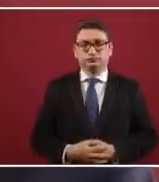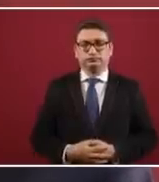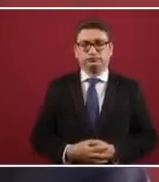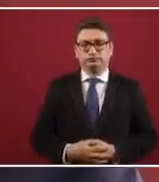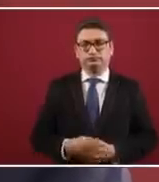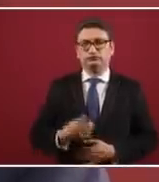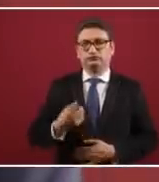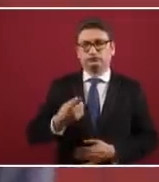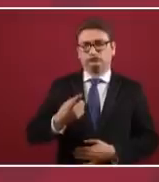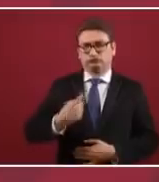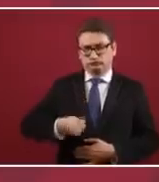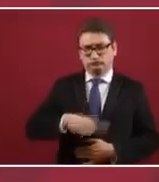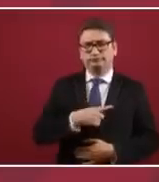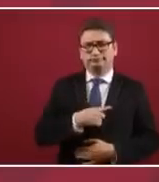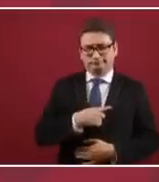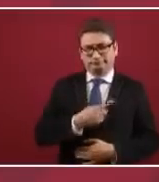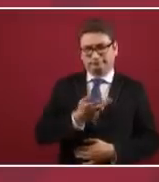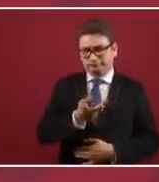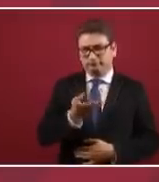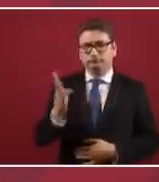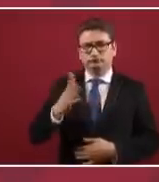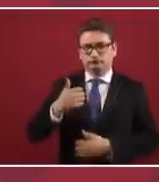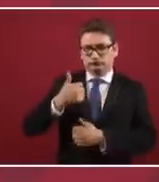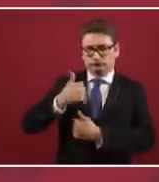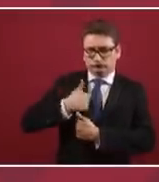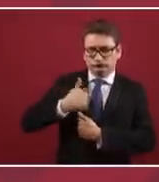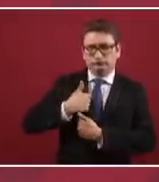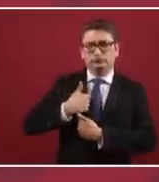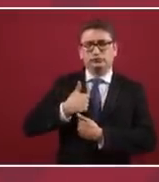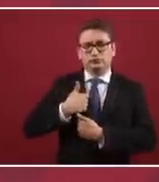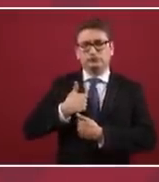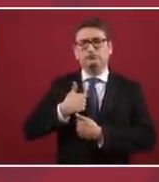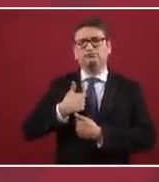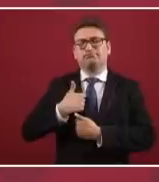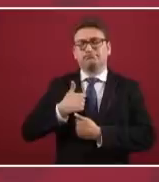estamos nosotros pendientes de ellos, que no vamos a